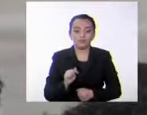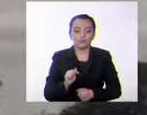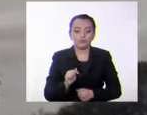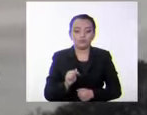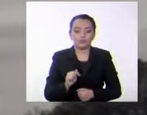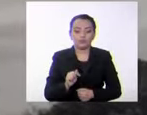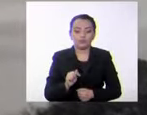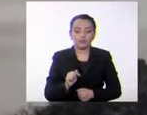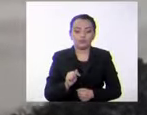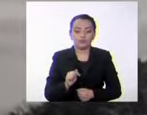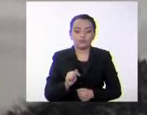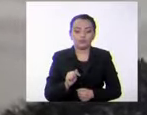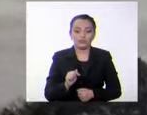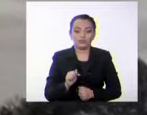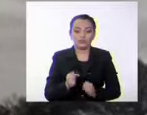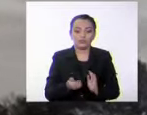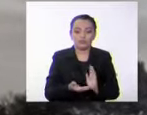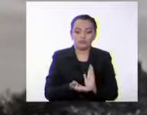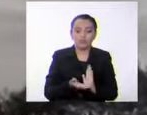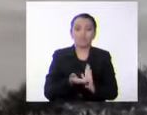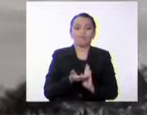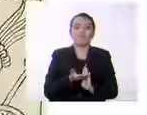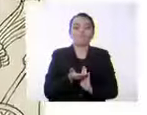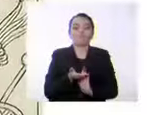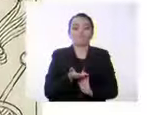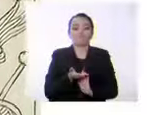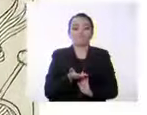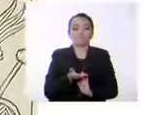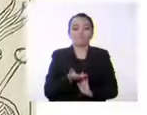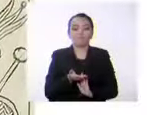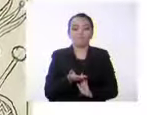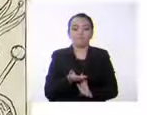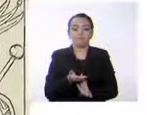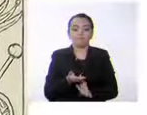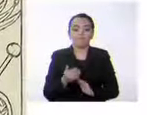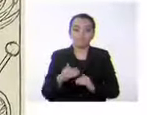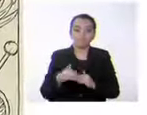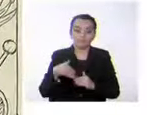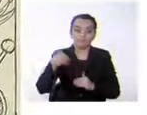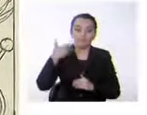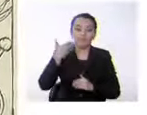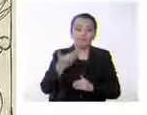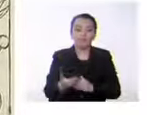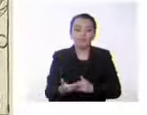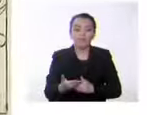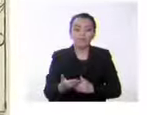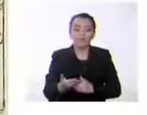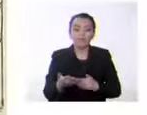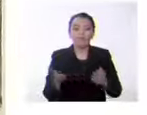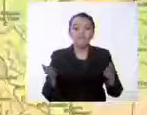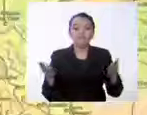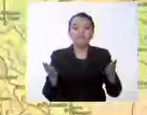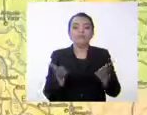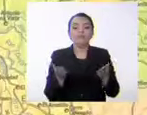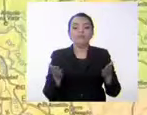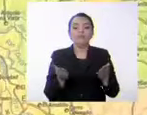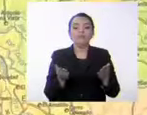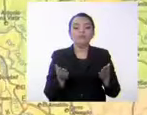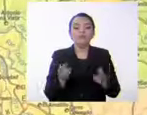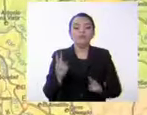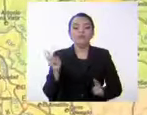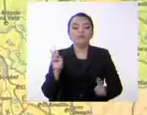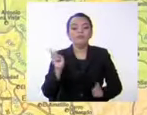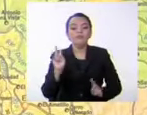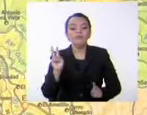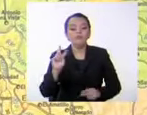indígenas, eso los obligó a abandonarlos, y seguidamente fundaron otra vía de San Salvador, y